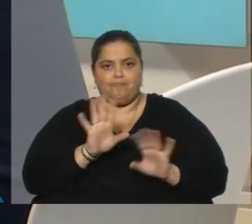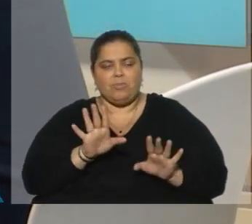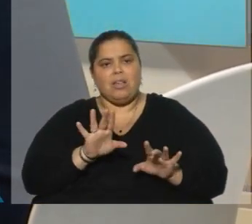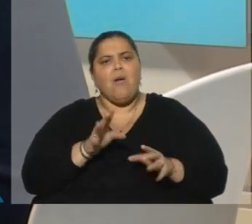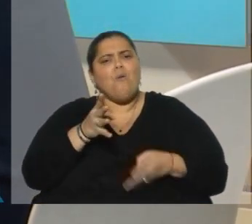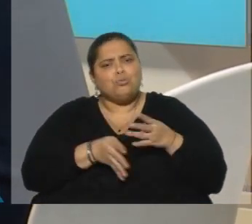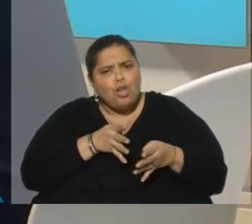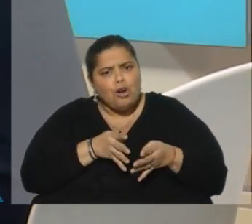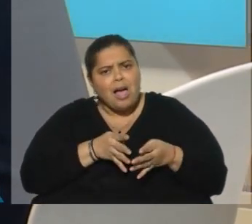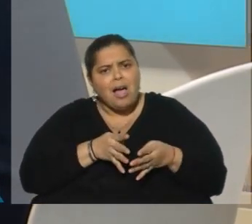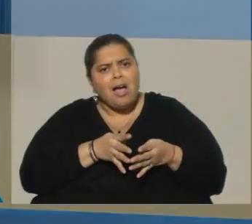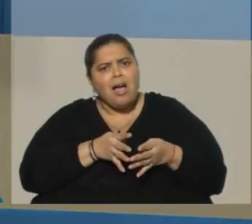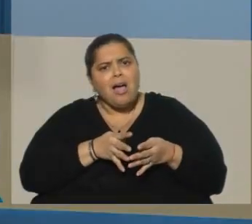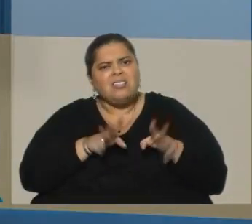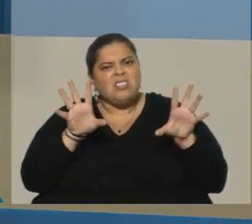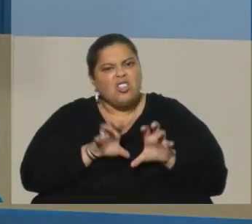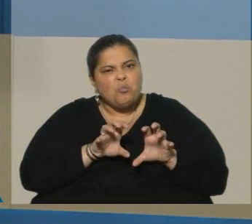estropeó?